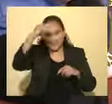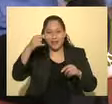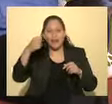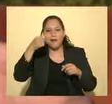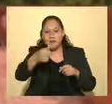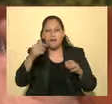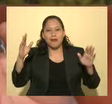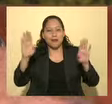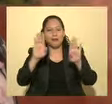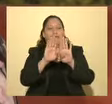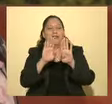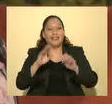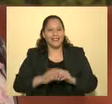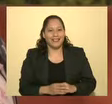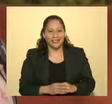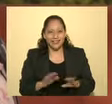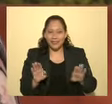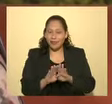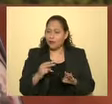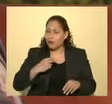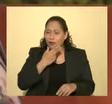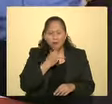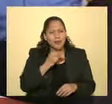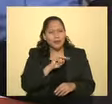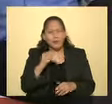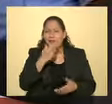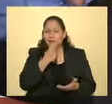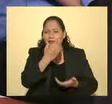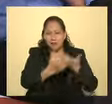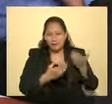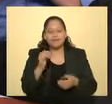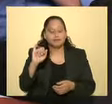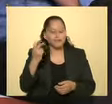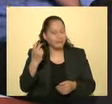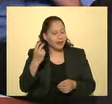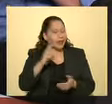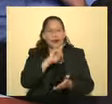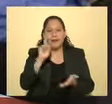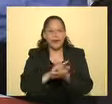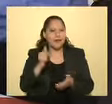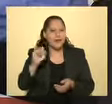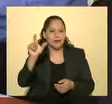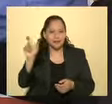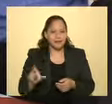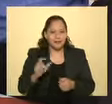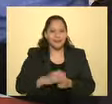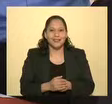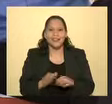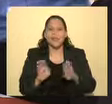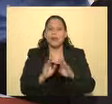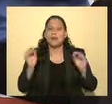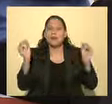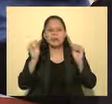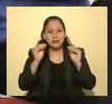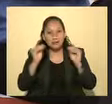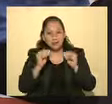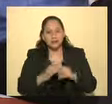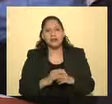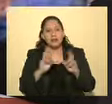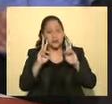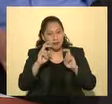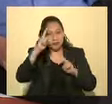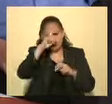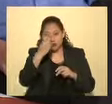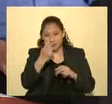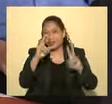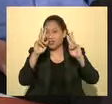la saludas enoja. Es como los hombres, nunca quedamos bien. Nunca, ya sé. Así es, es una ley natural. Este es un tema bien difícil, el negociar y generar acuerdos. Fíjate que es un